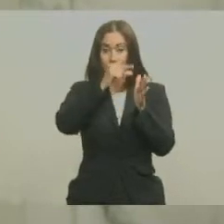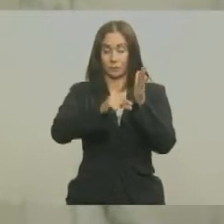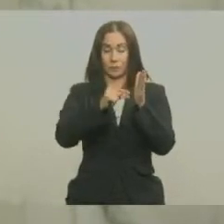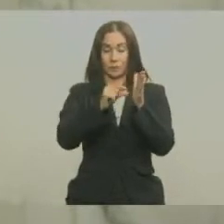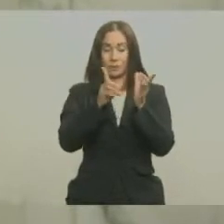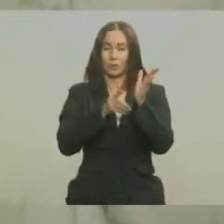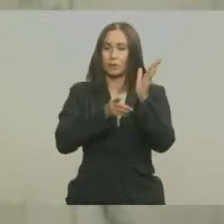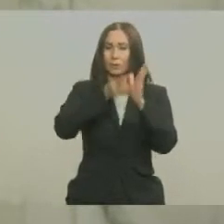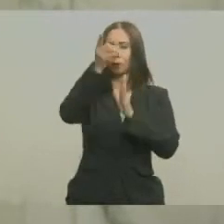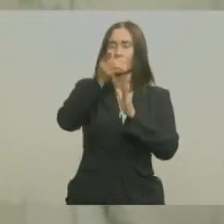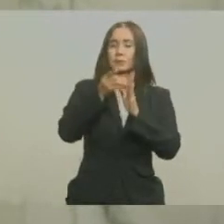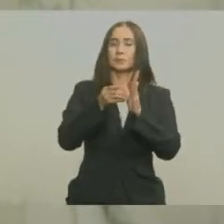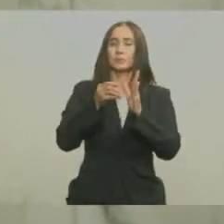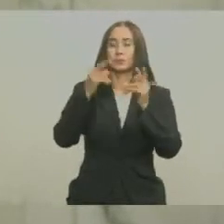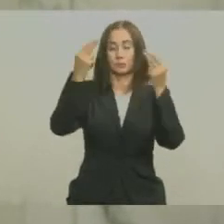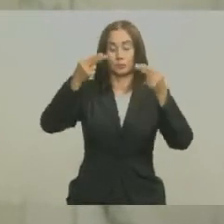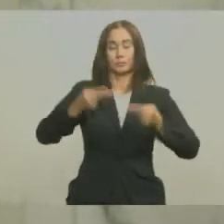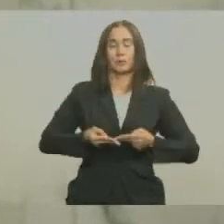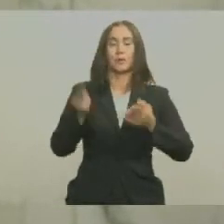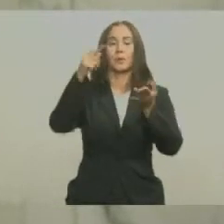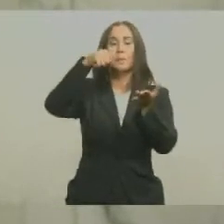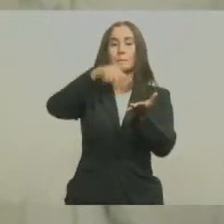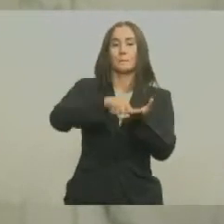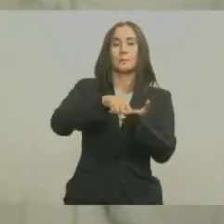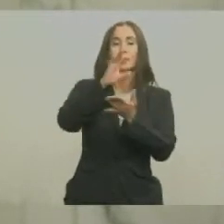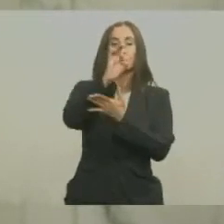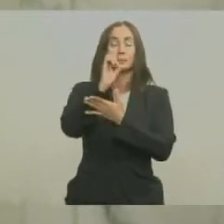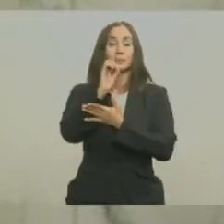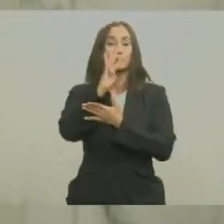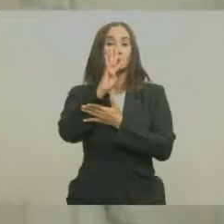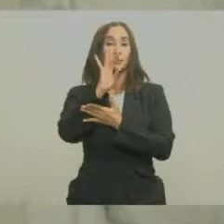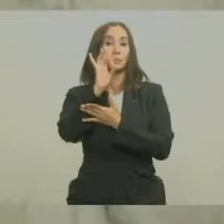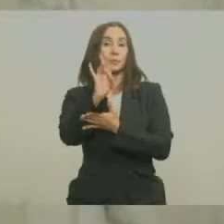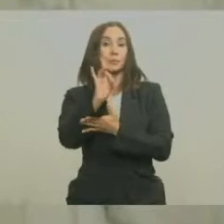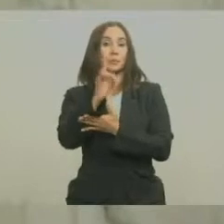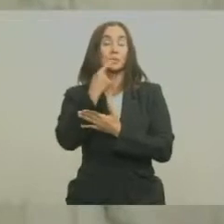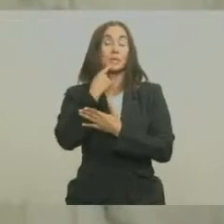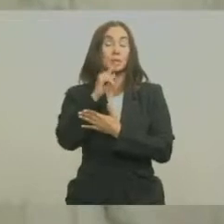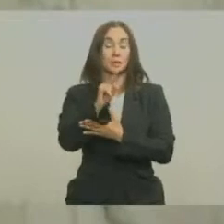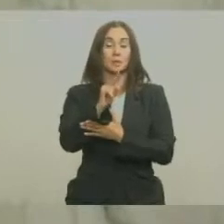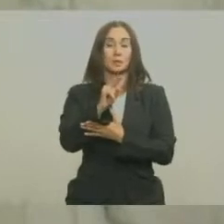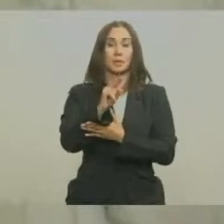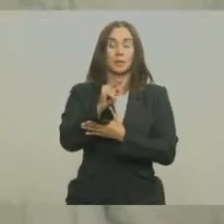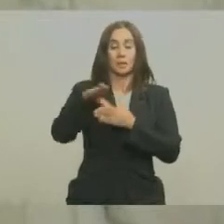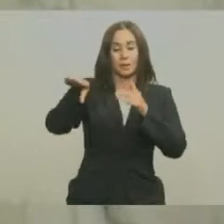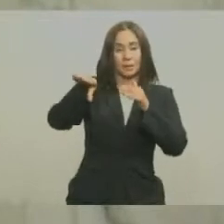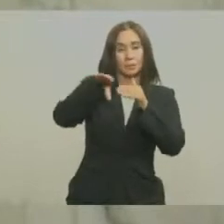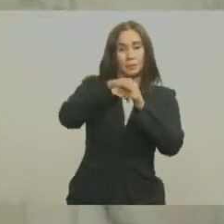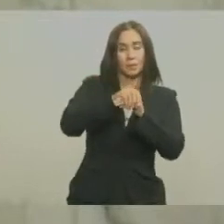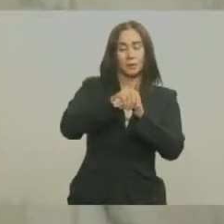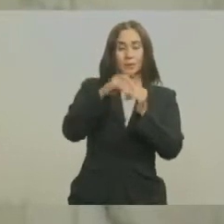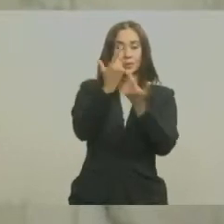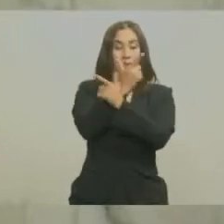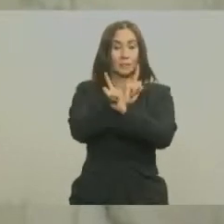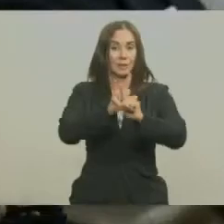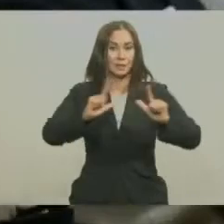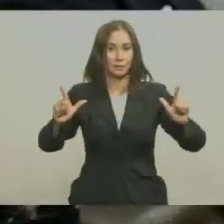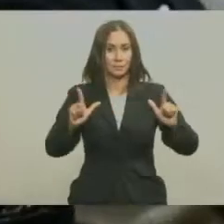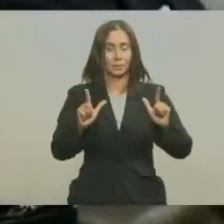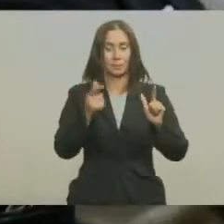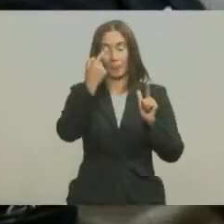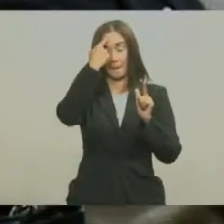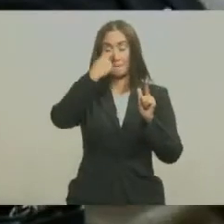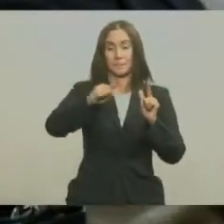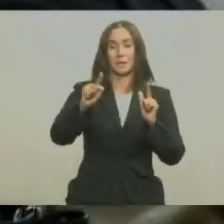Derechos Humanos de 1948, que admite que el consentimiento no puede ser libre y completo cuando una de